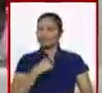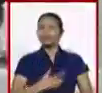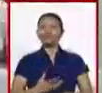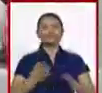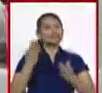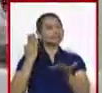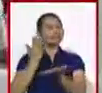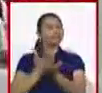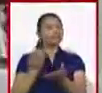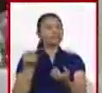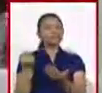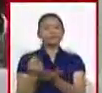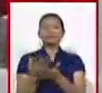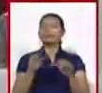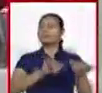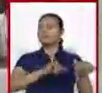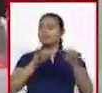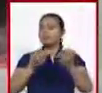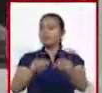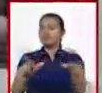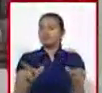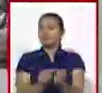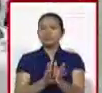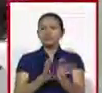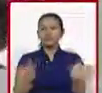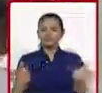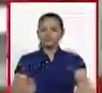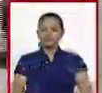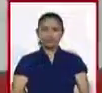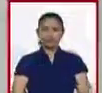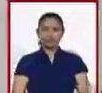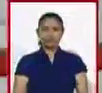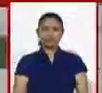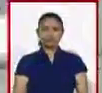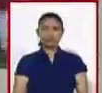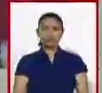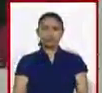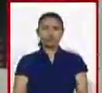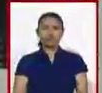pretendían impedir nuevos asentamientos en espacios públicos.